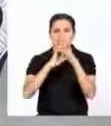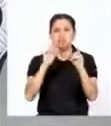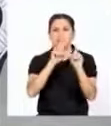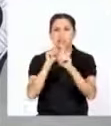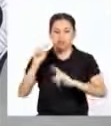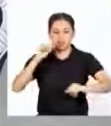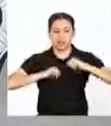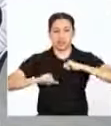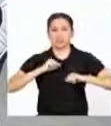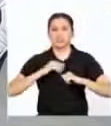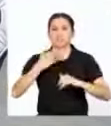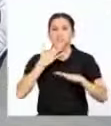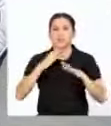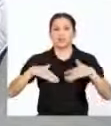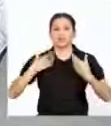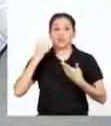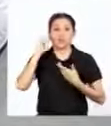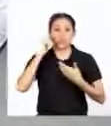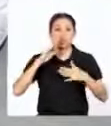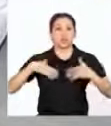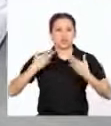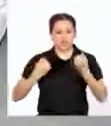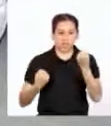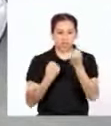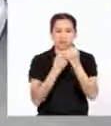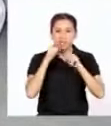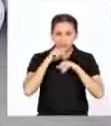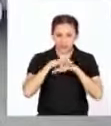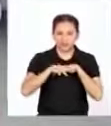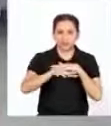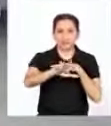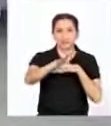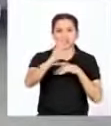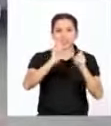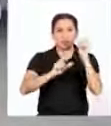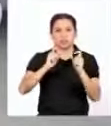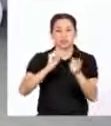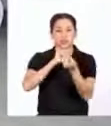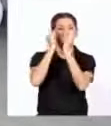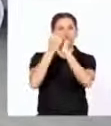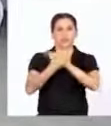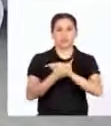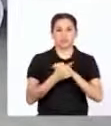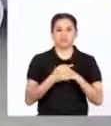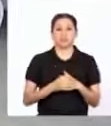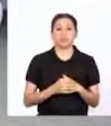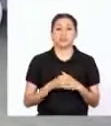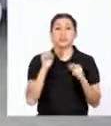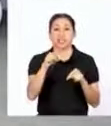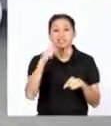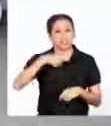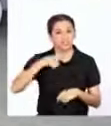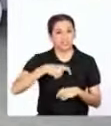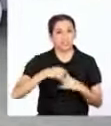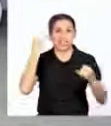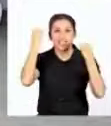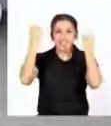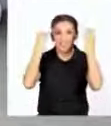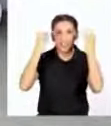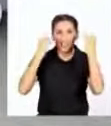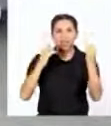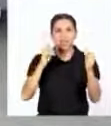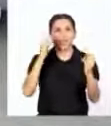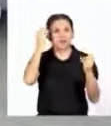los aliados y a los actores influyentes que puedan apoyar al proyecto y los recursos necesarios para realizarlo. Eso requiere